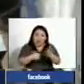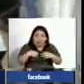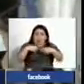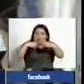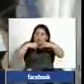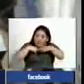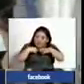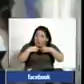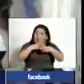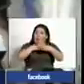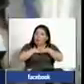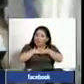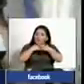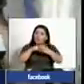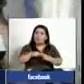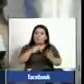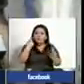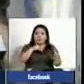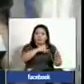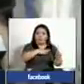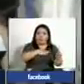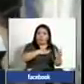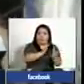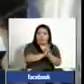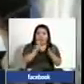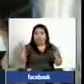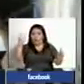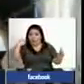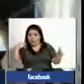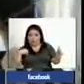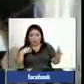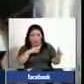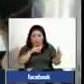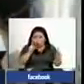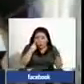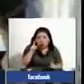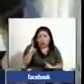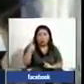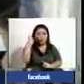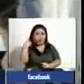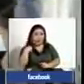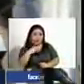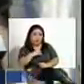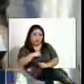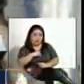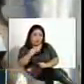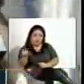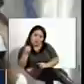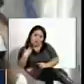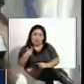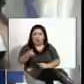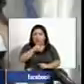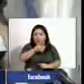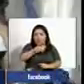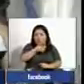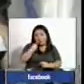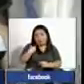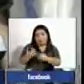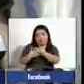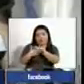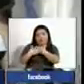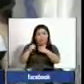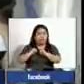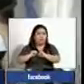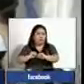estaba cansado. Y el doctor uno de los doctores que me dio la información del fallecimiento de